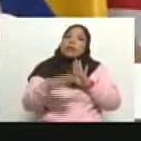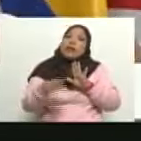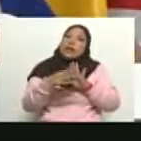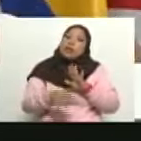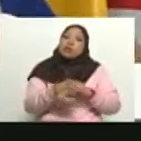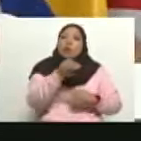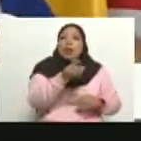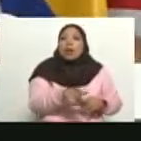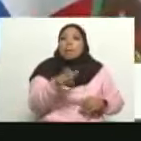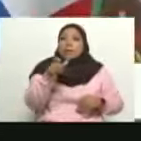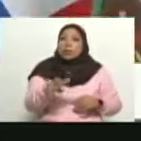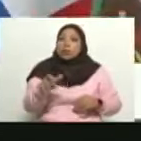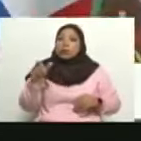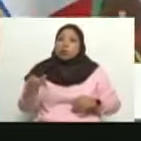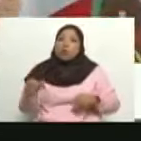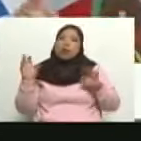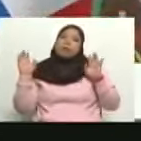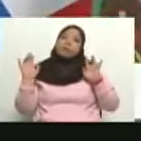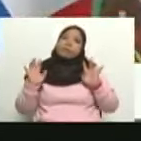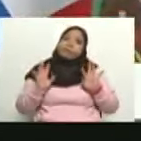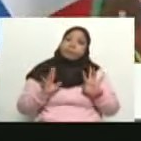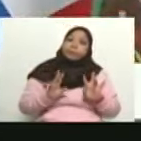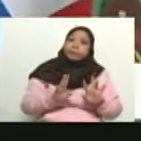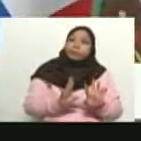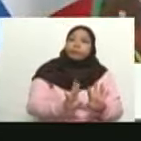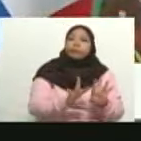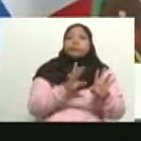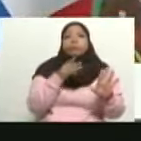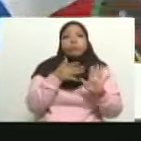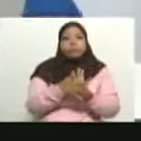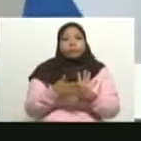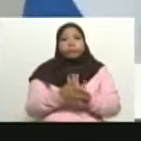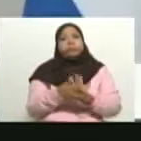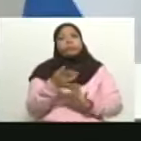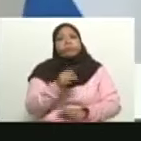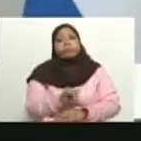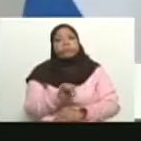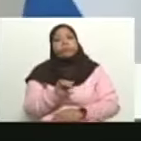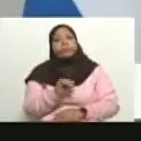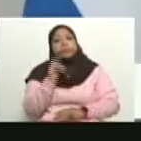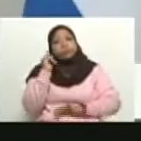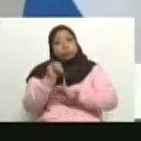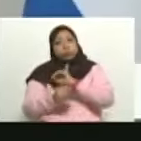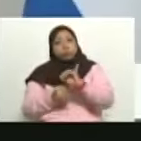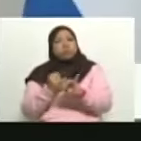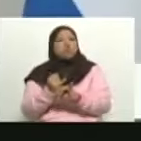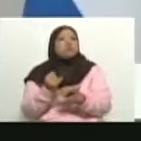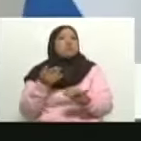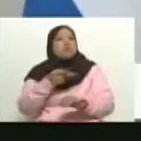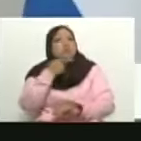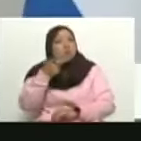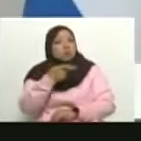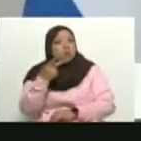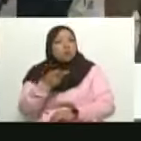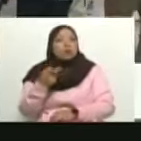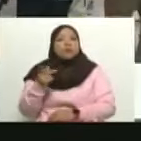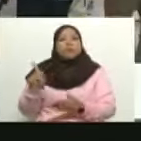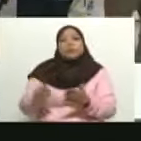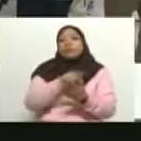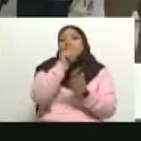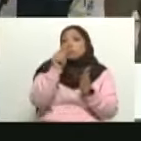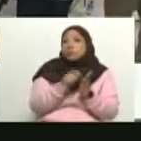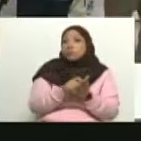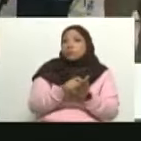migrantes y una política más coherente en materia de migración en general. Así que, bueno,